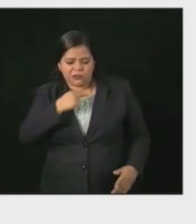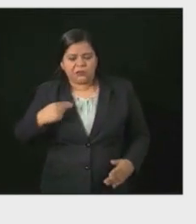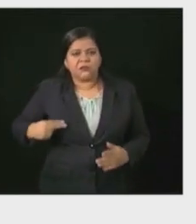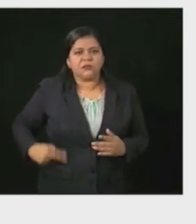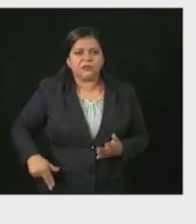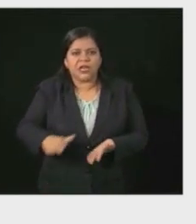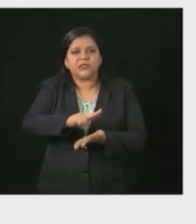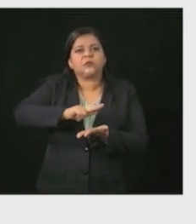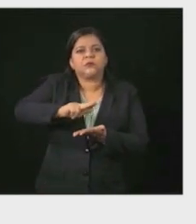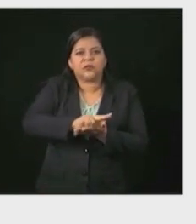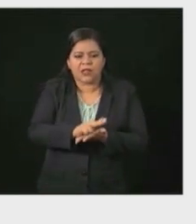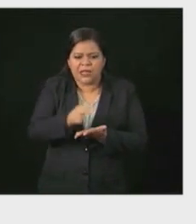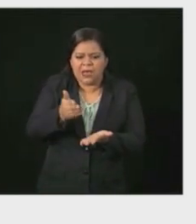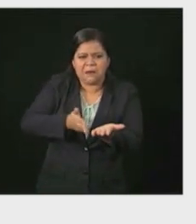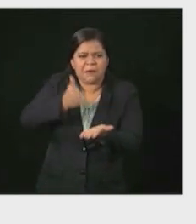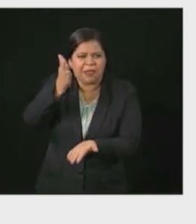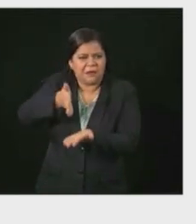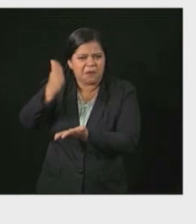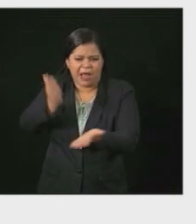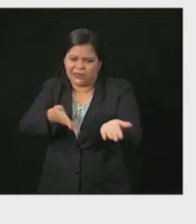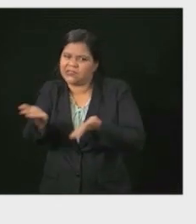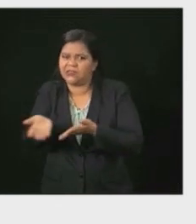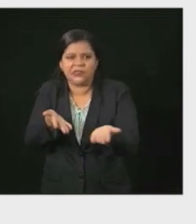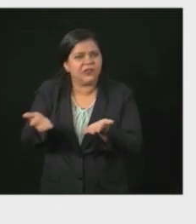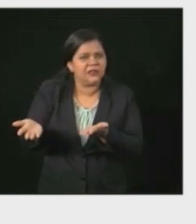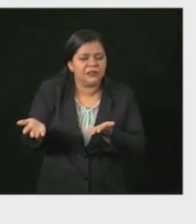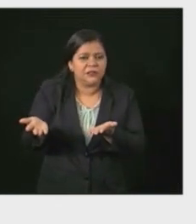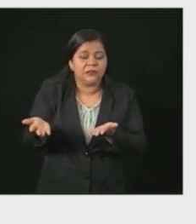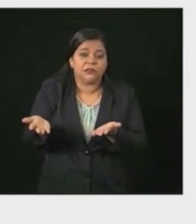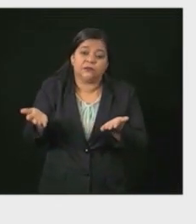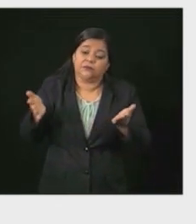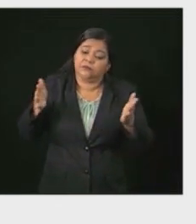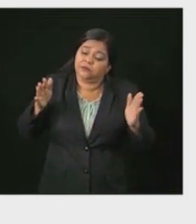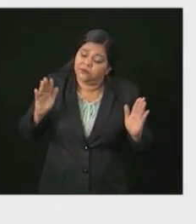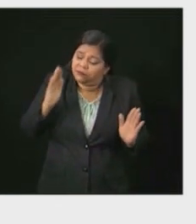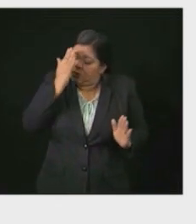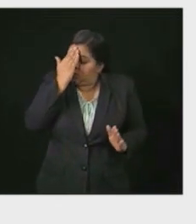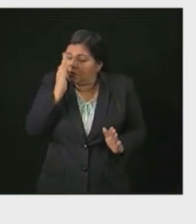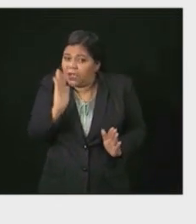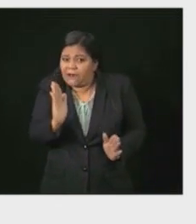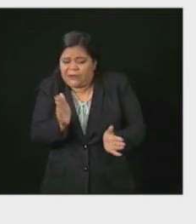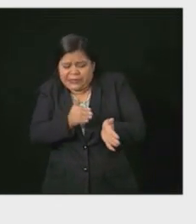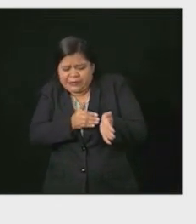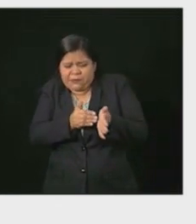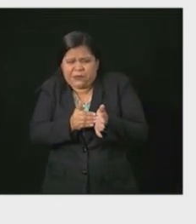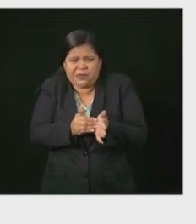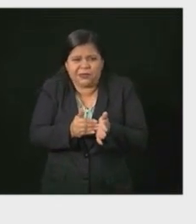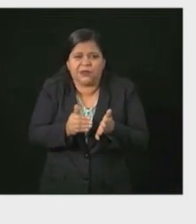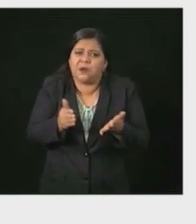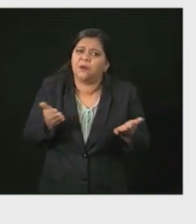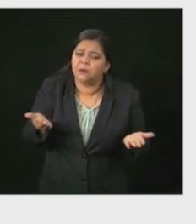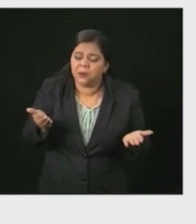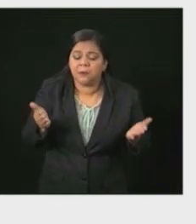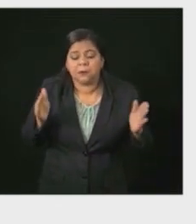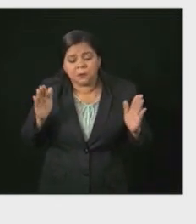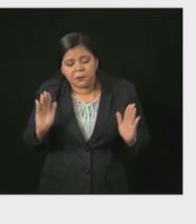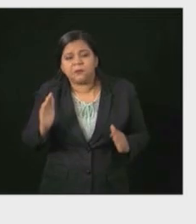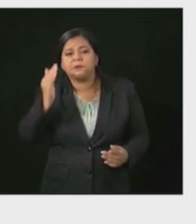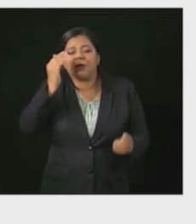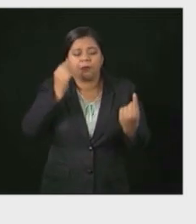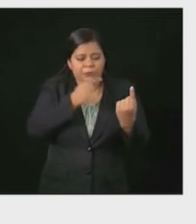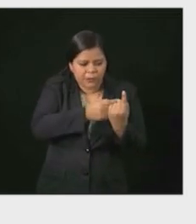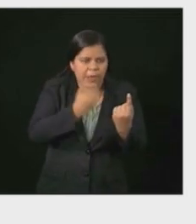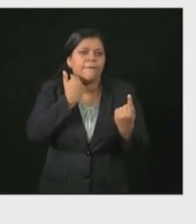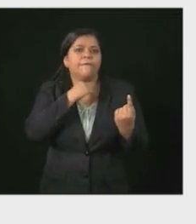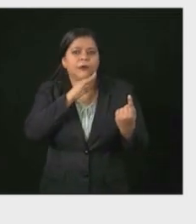en Wuhan, China Central, en un mercado de mariscos y animales exóticos. Aunque todavía no se conoce el agente